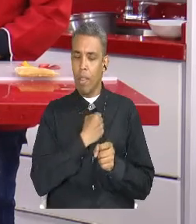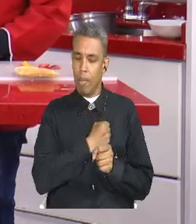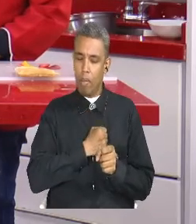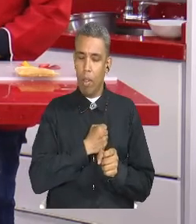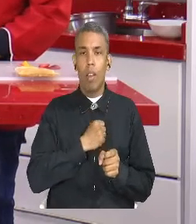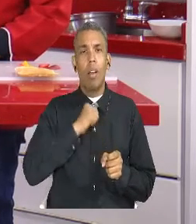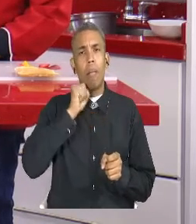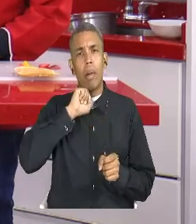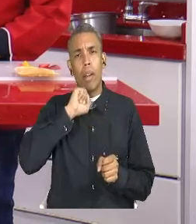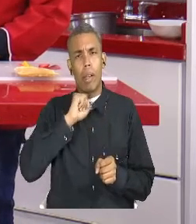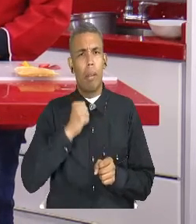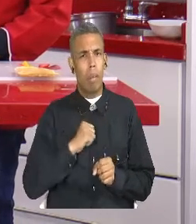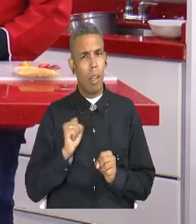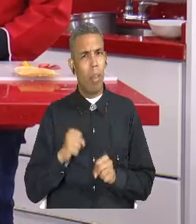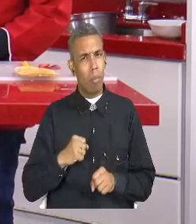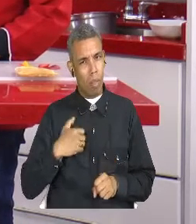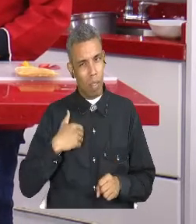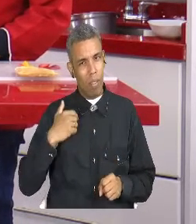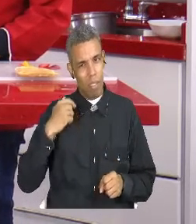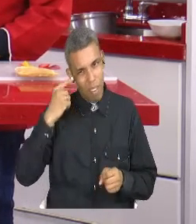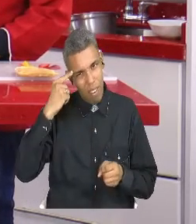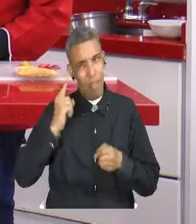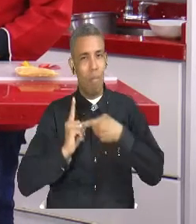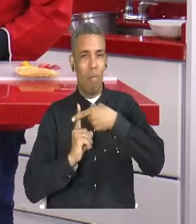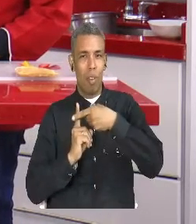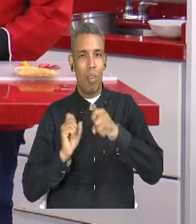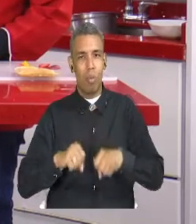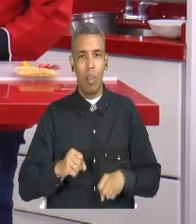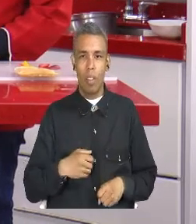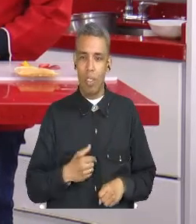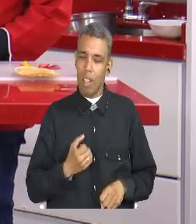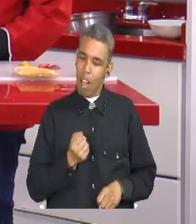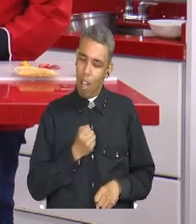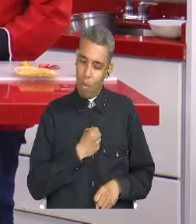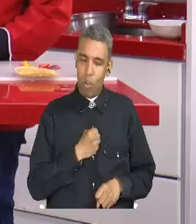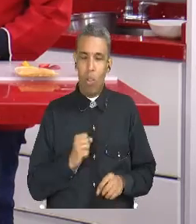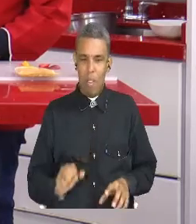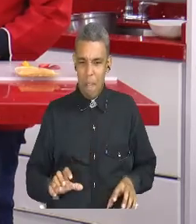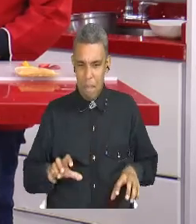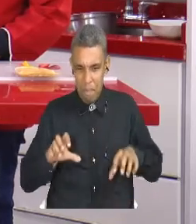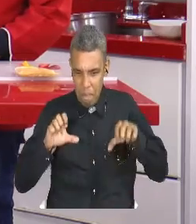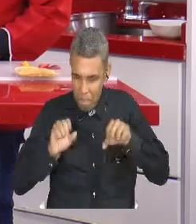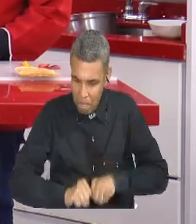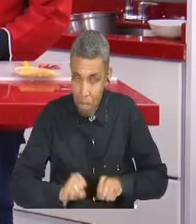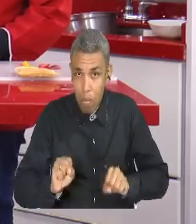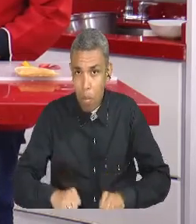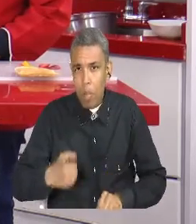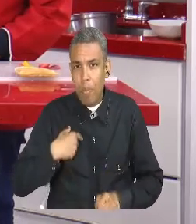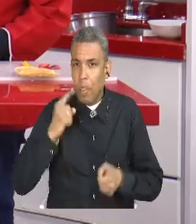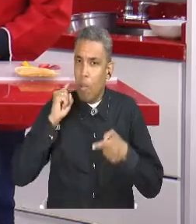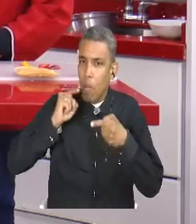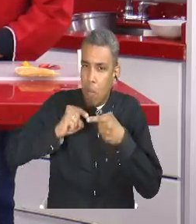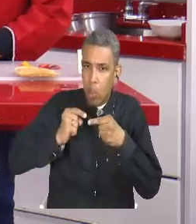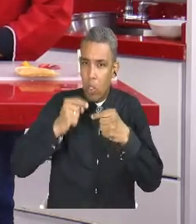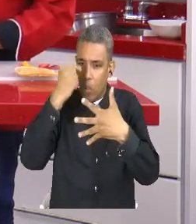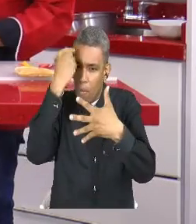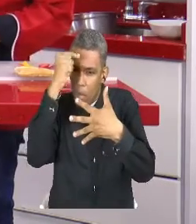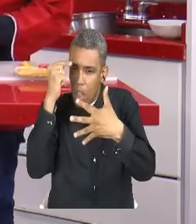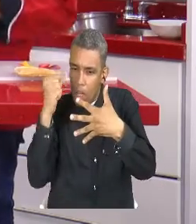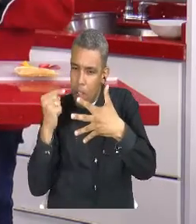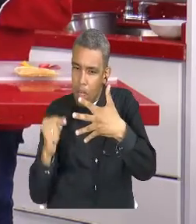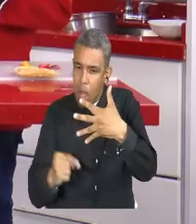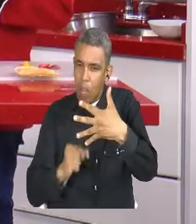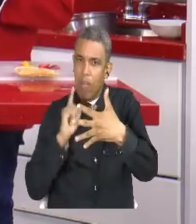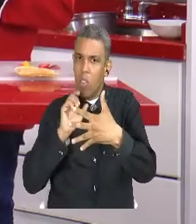hermosa. Yo creo que necesitamos es un poquito más de sentido de pertenencia para poder lograr pues todos los objetivos y todo lo que queremos. de ella. O